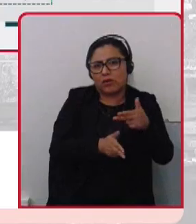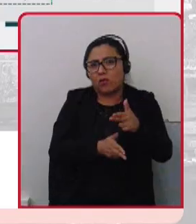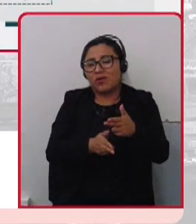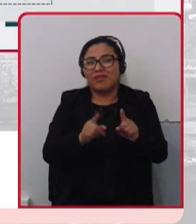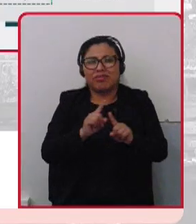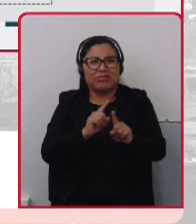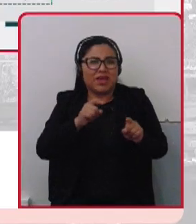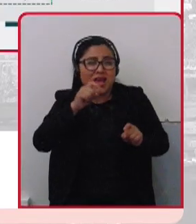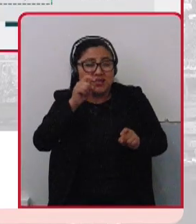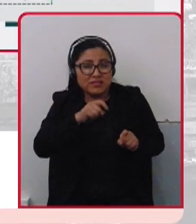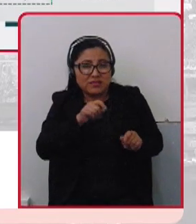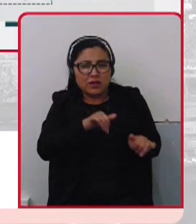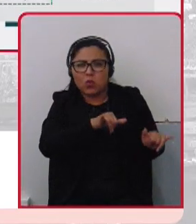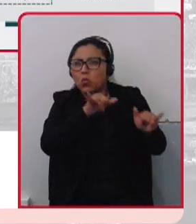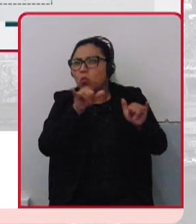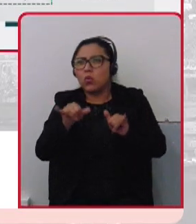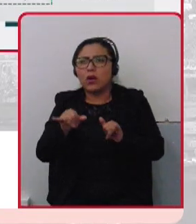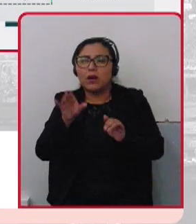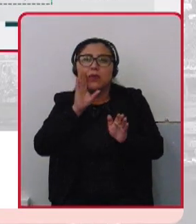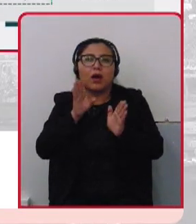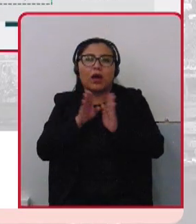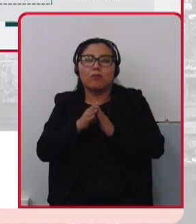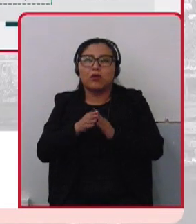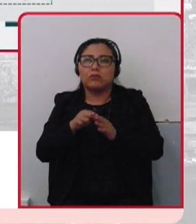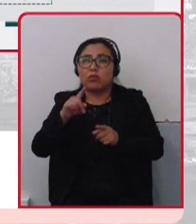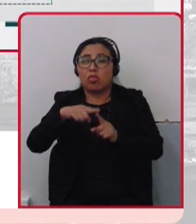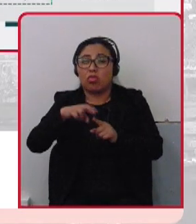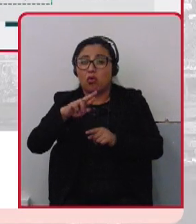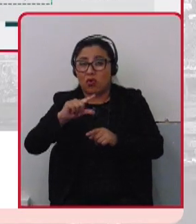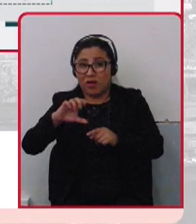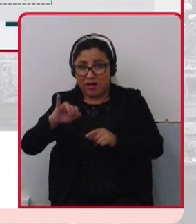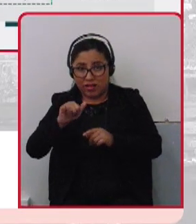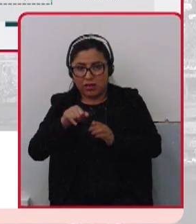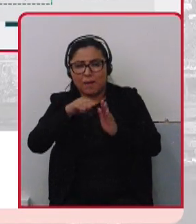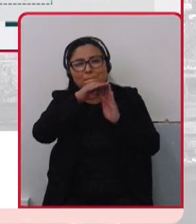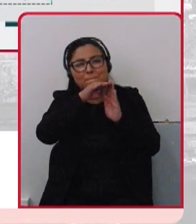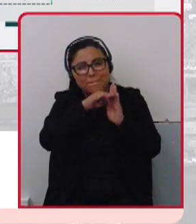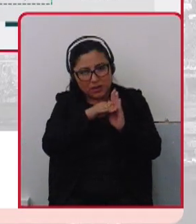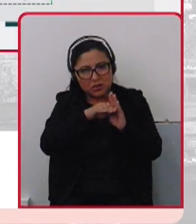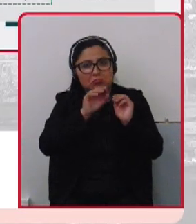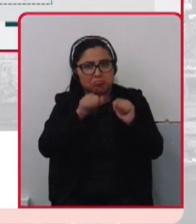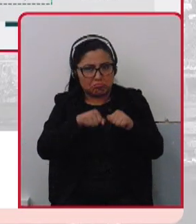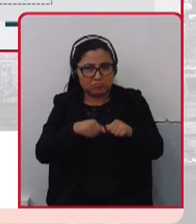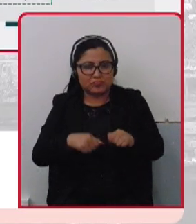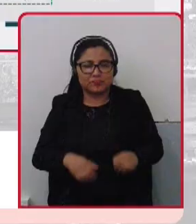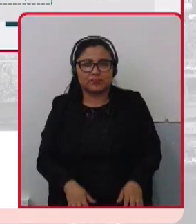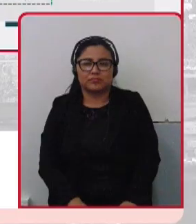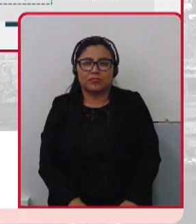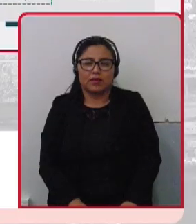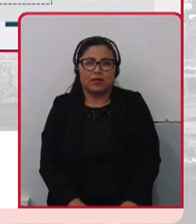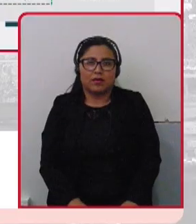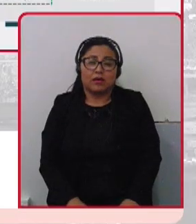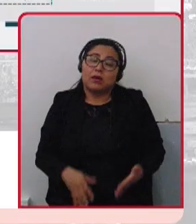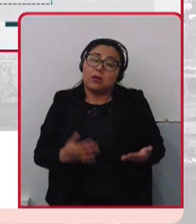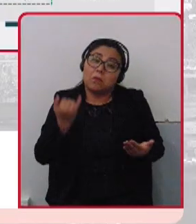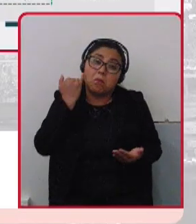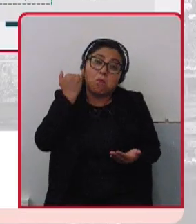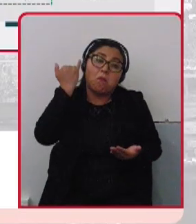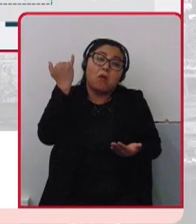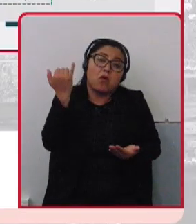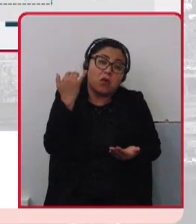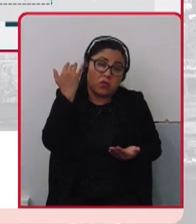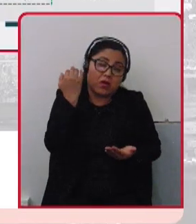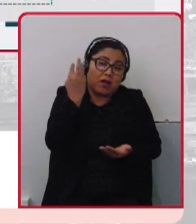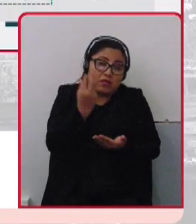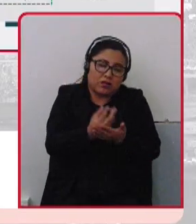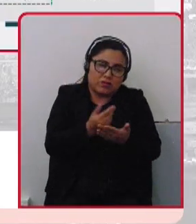no necesariamente sucede cuando pongo los camiones trolley. Hay una reducción, pero menor. Así que si es que en el hipotético caso de fallar la